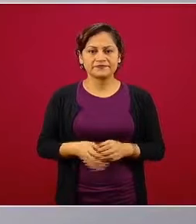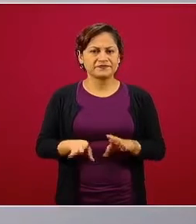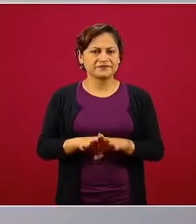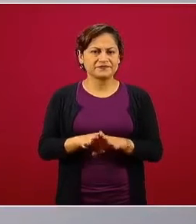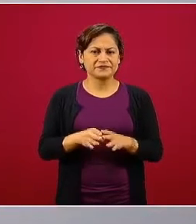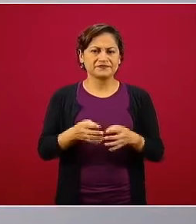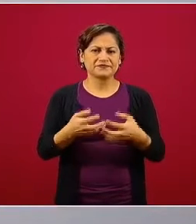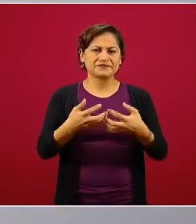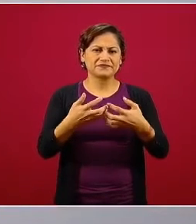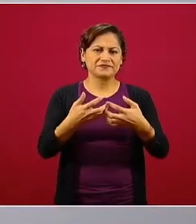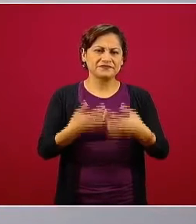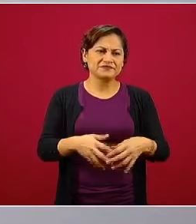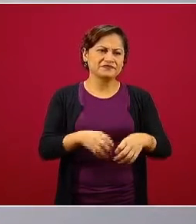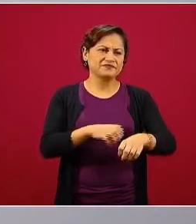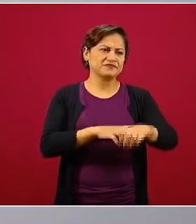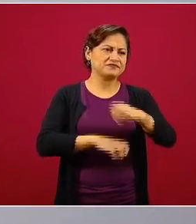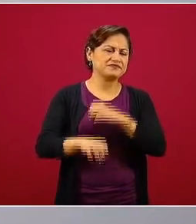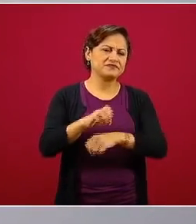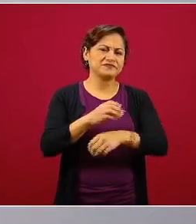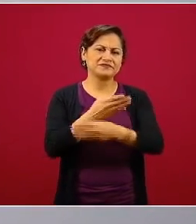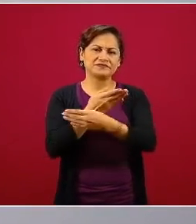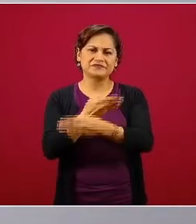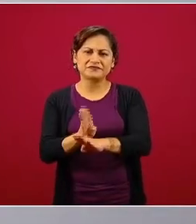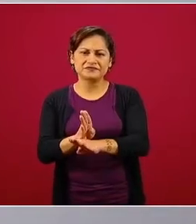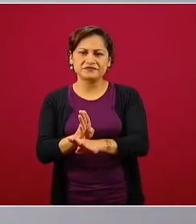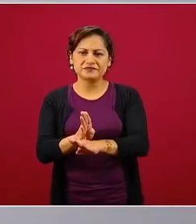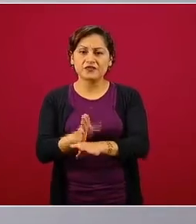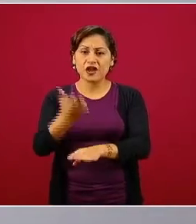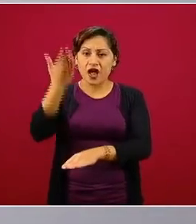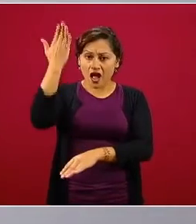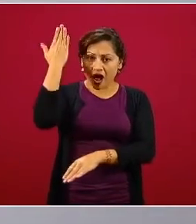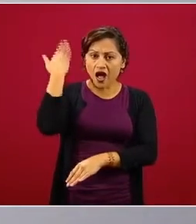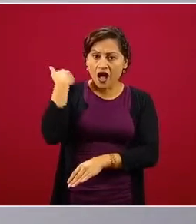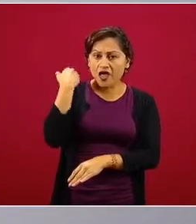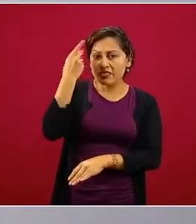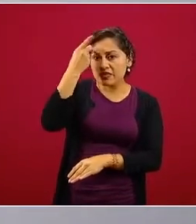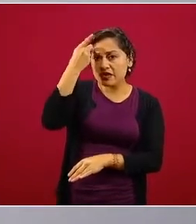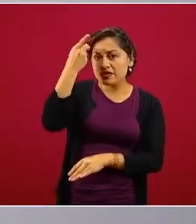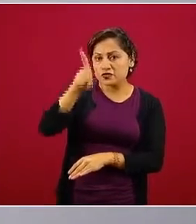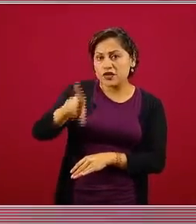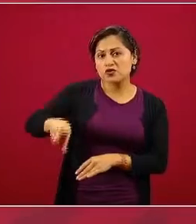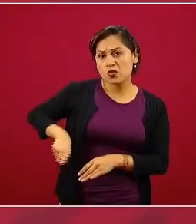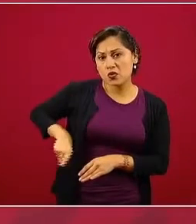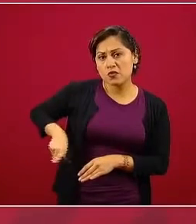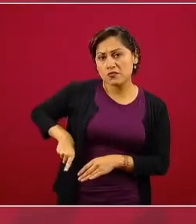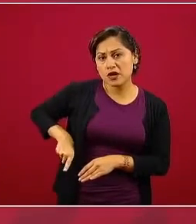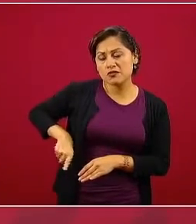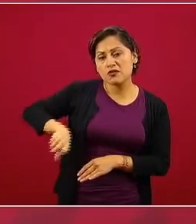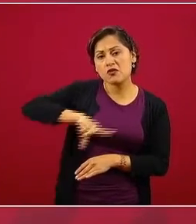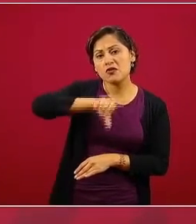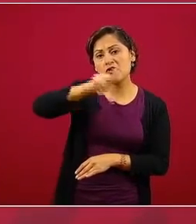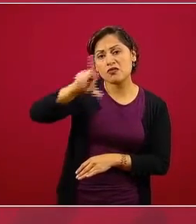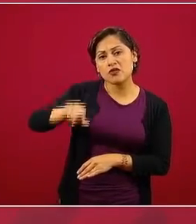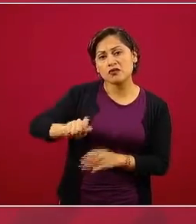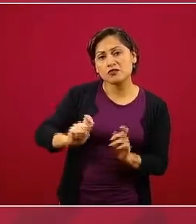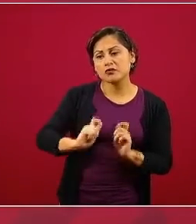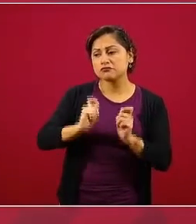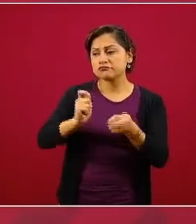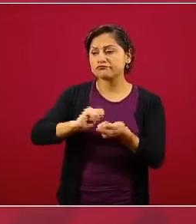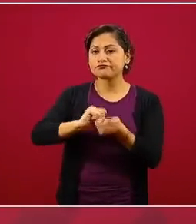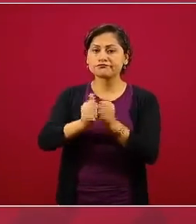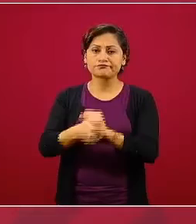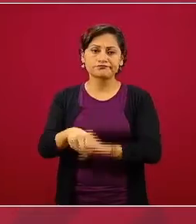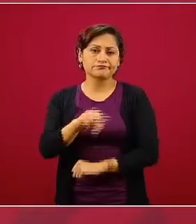empresas, bancos, ¿no?, que eran del sector público al sector privado, como